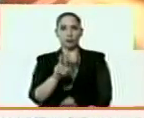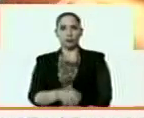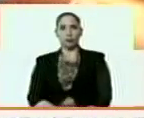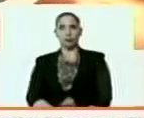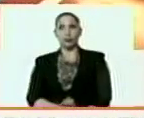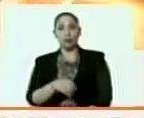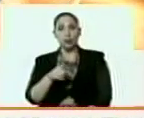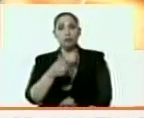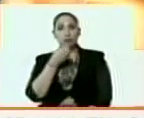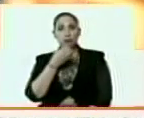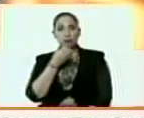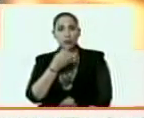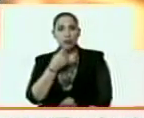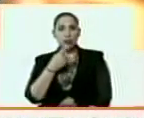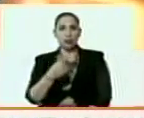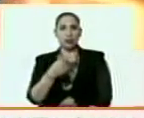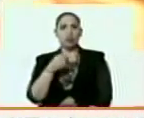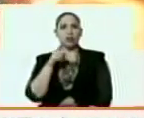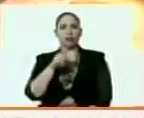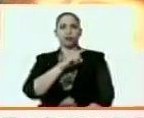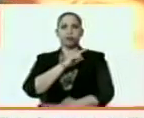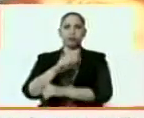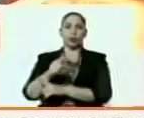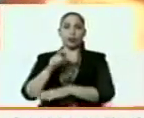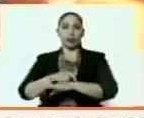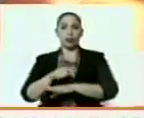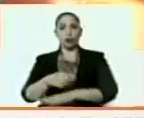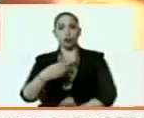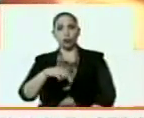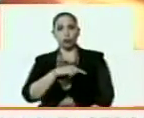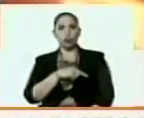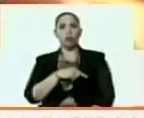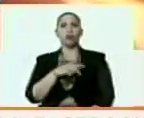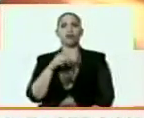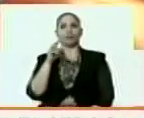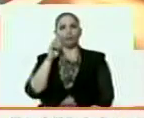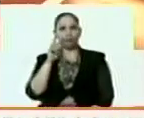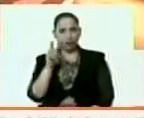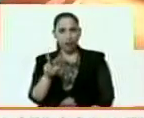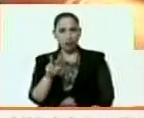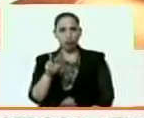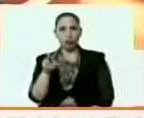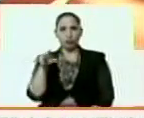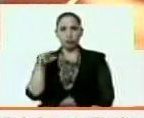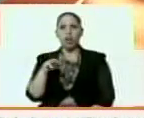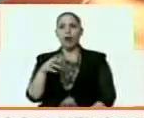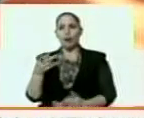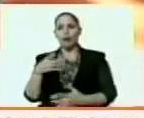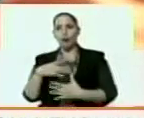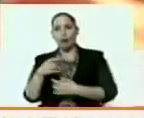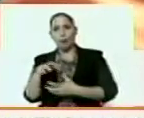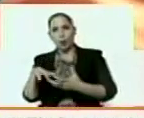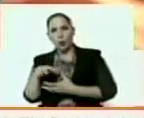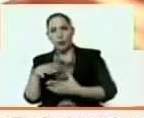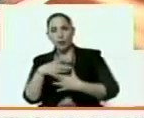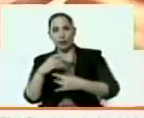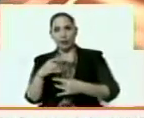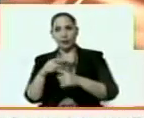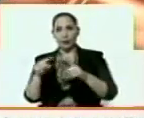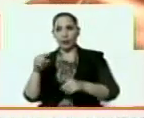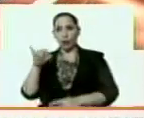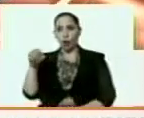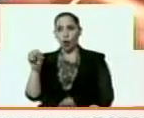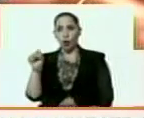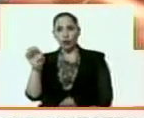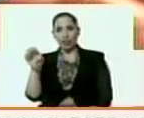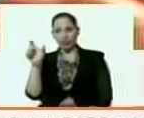bien mencionas y habías denunciado con tiempo, estamos en presencia de la prevaricación, hay un conflicto de intereses, pero José Ignacio Hernández fue